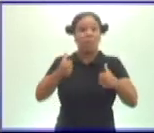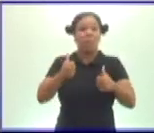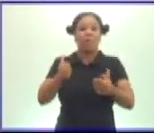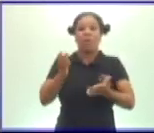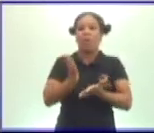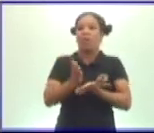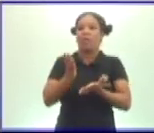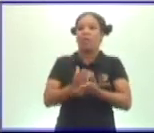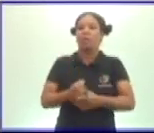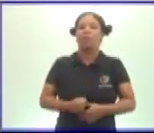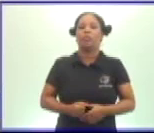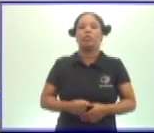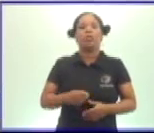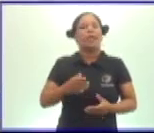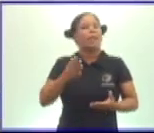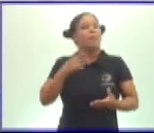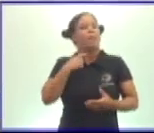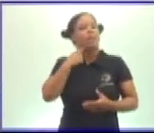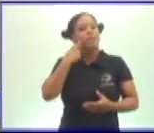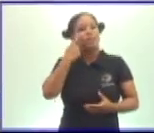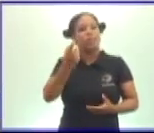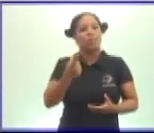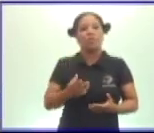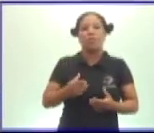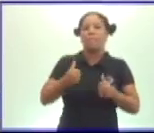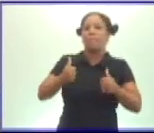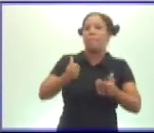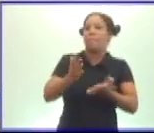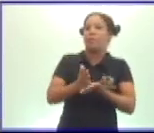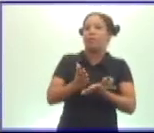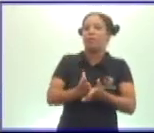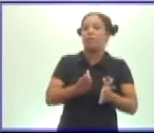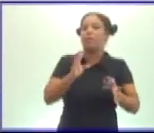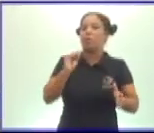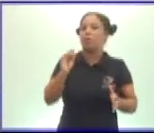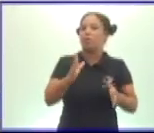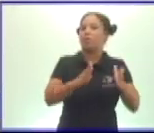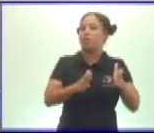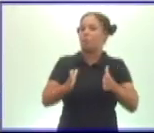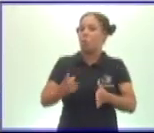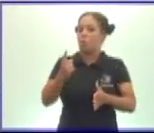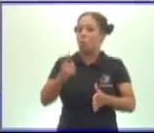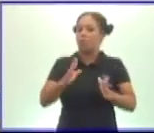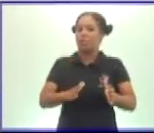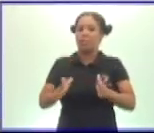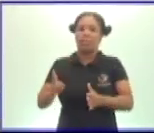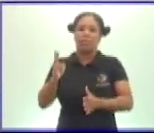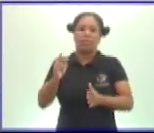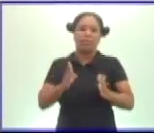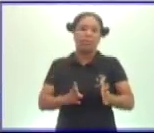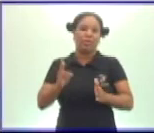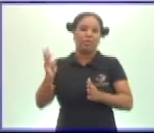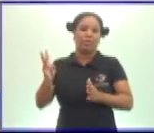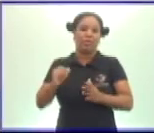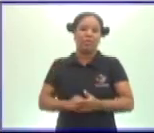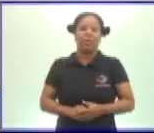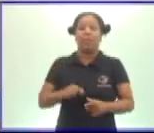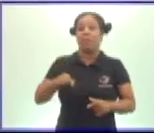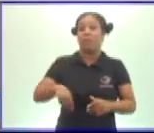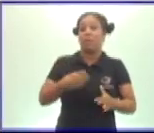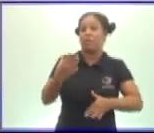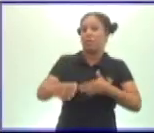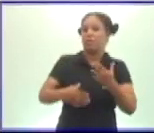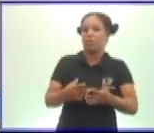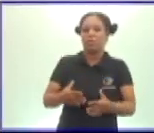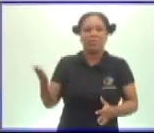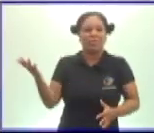hablado aquí de etapa 1, etapa 2, etapa 3, pero en definitiva, este proceso es totalmente